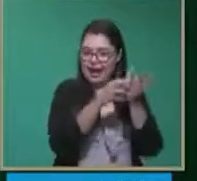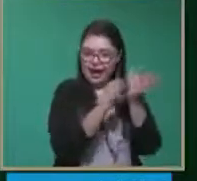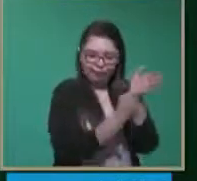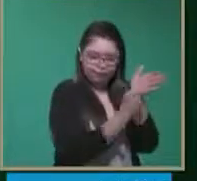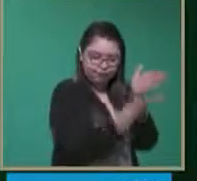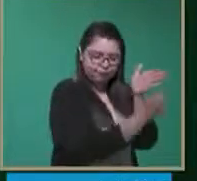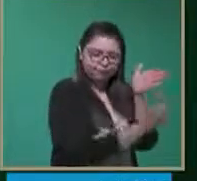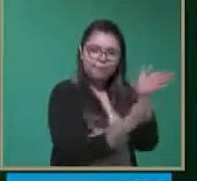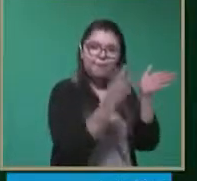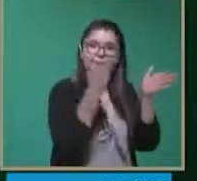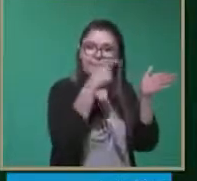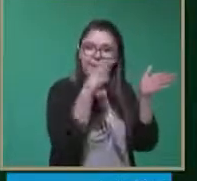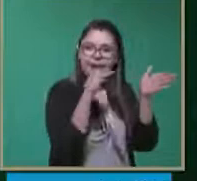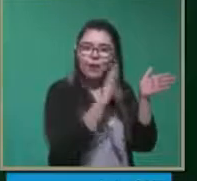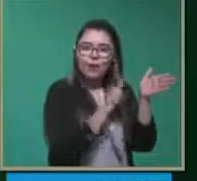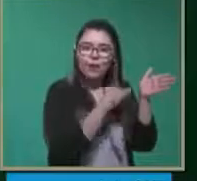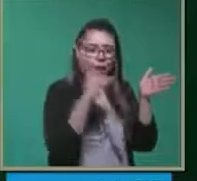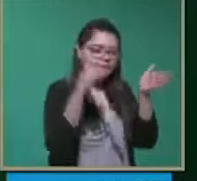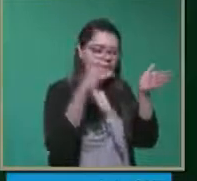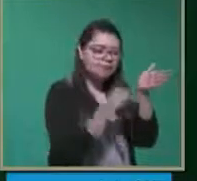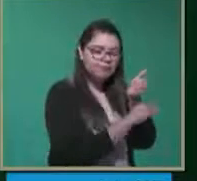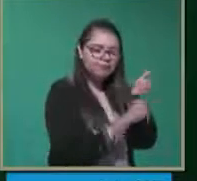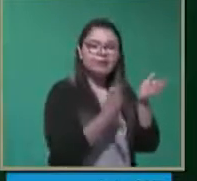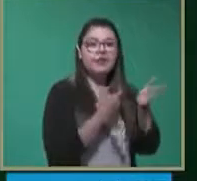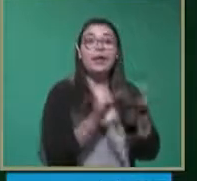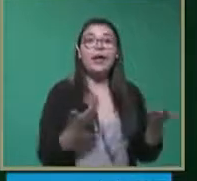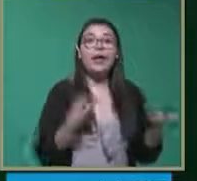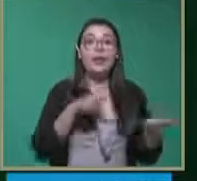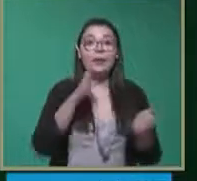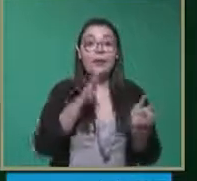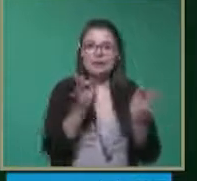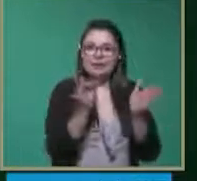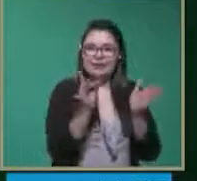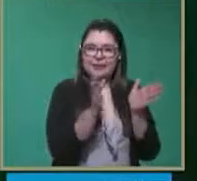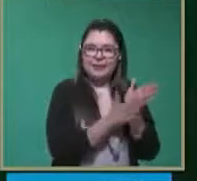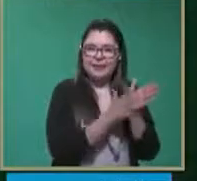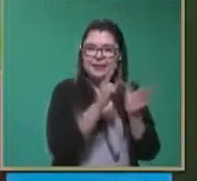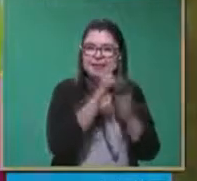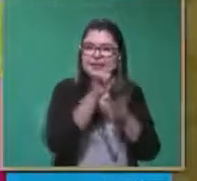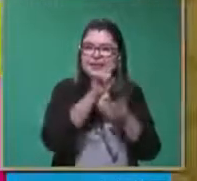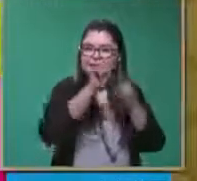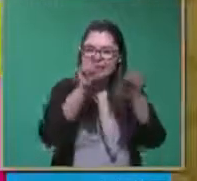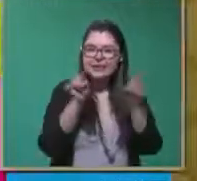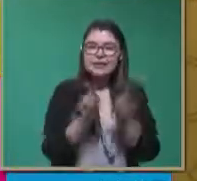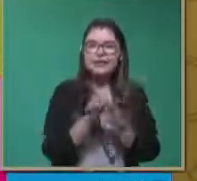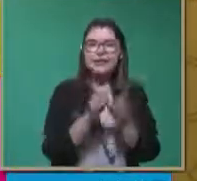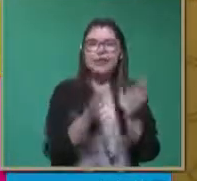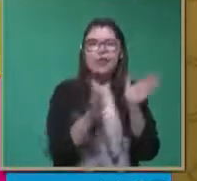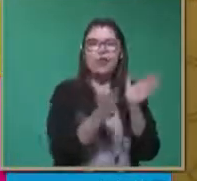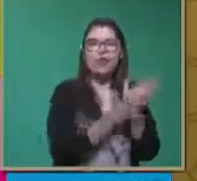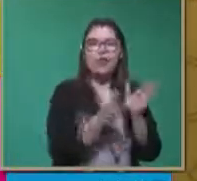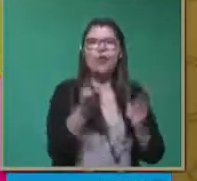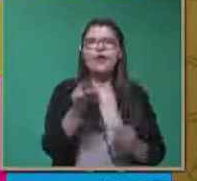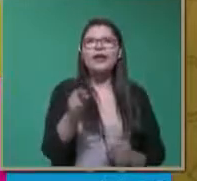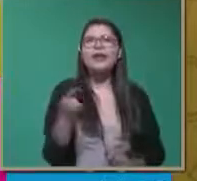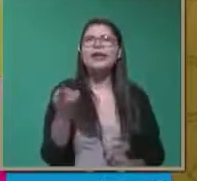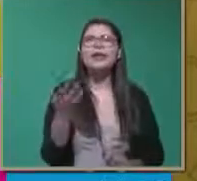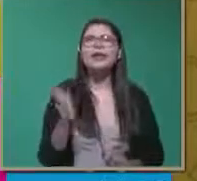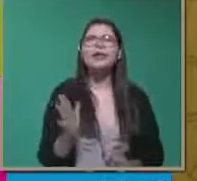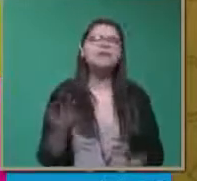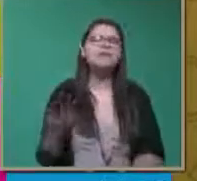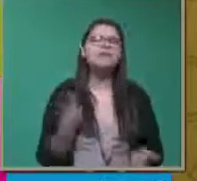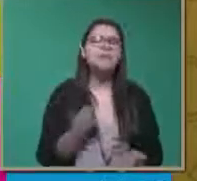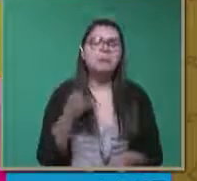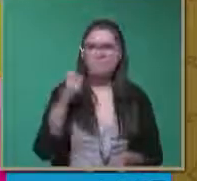de arriba vamos a pegar un círculo. Este círculo va a representar un rostro o una